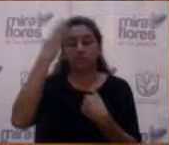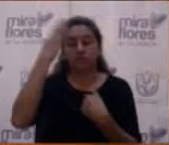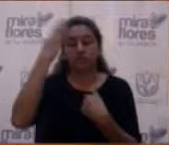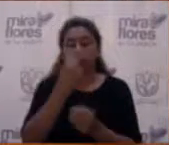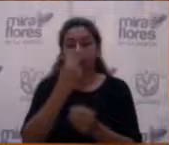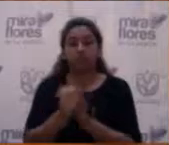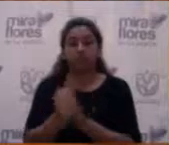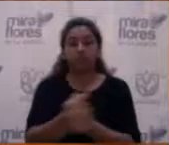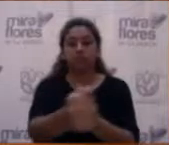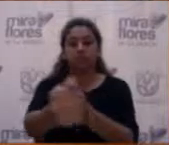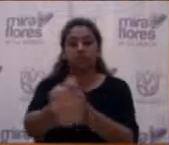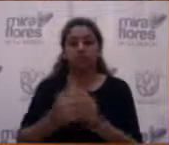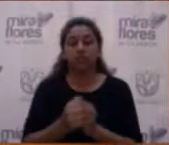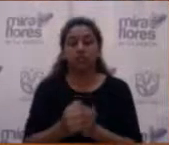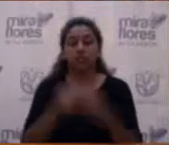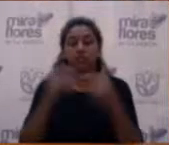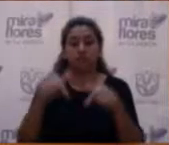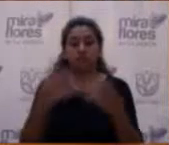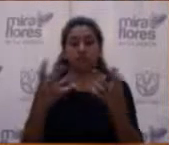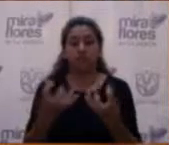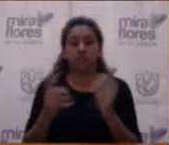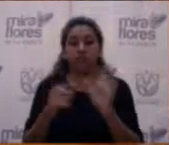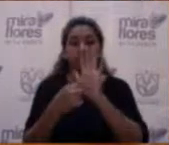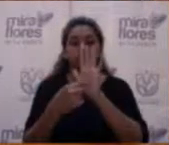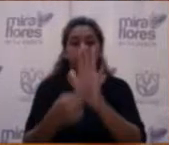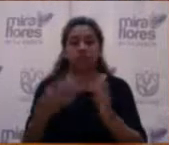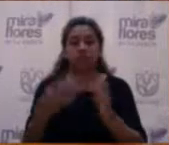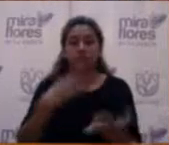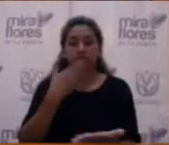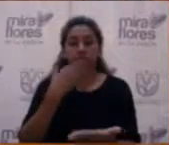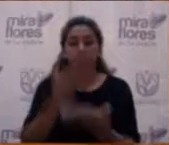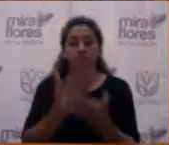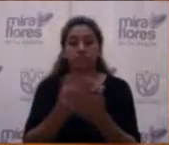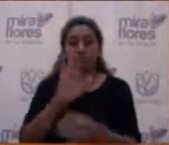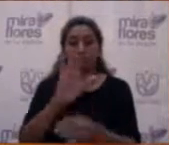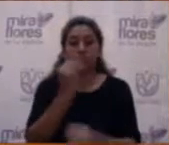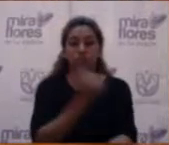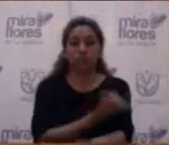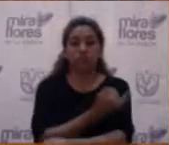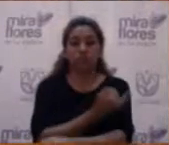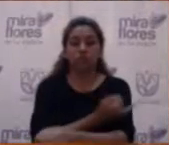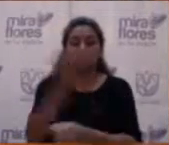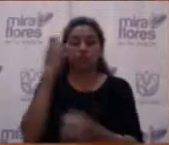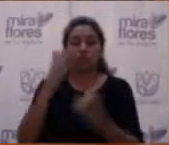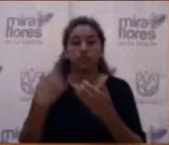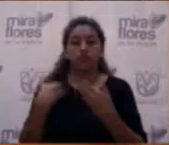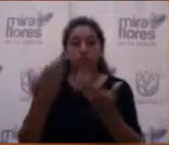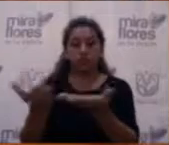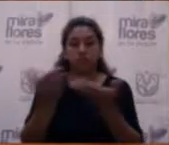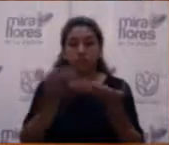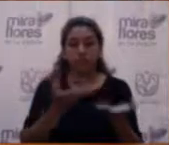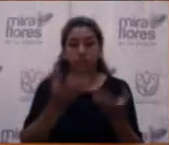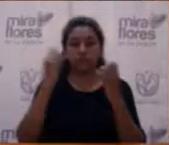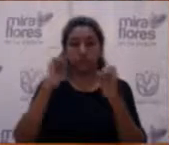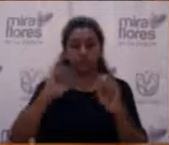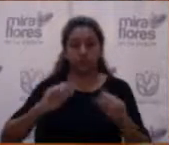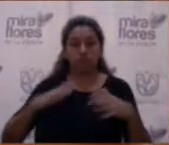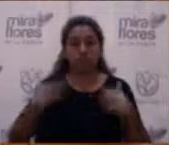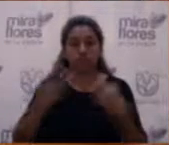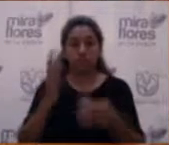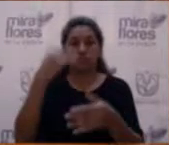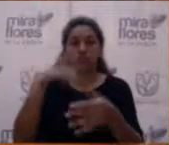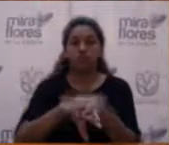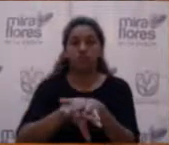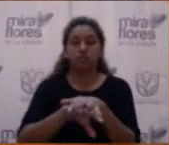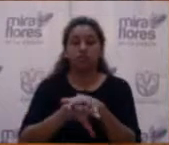proyectos. Mediante esta carta quisiera mostrar mi agradecimiento a su institución por la invitación a participar en el evento deportivo en